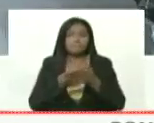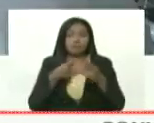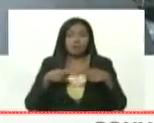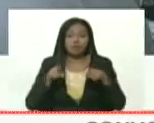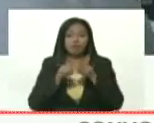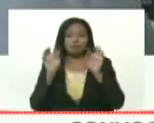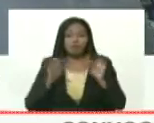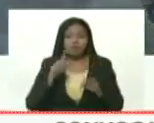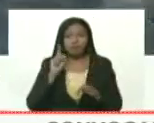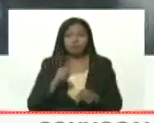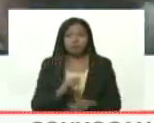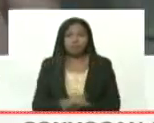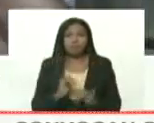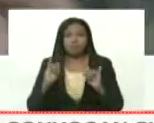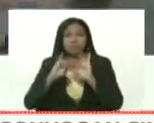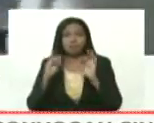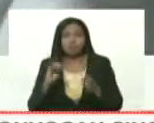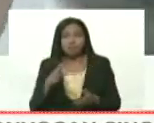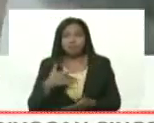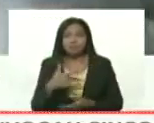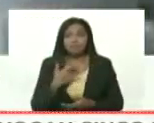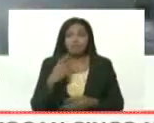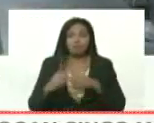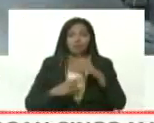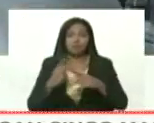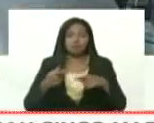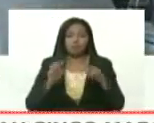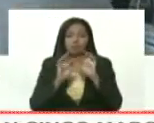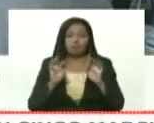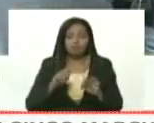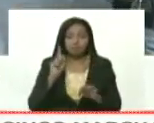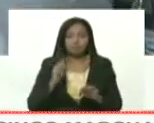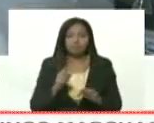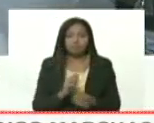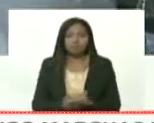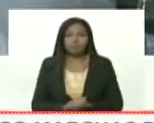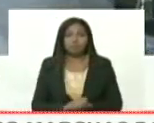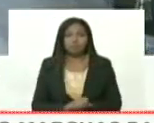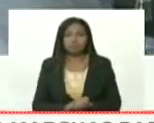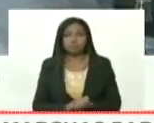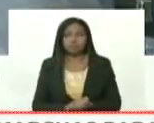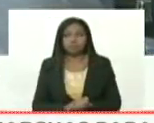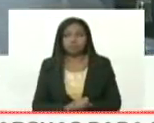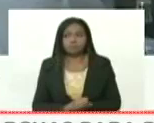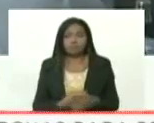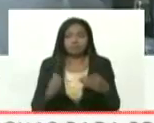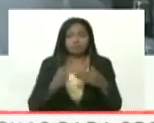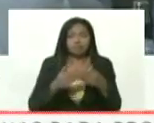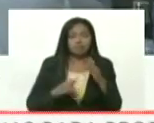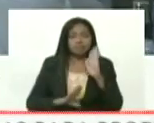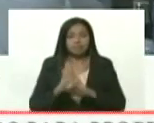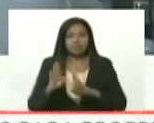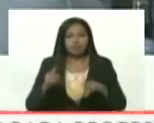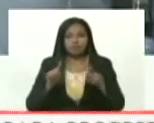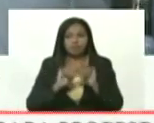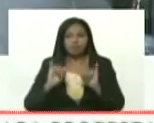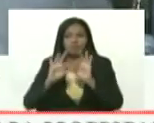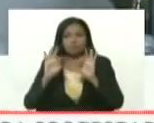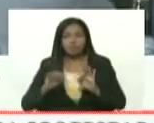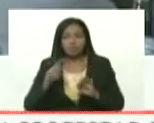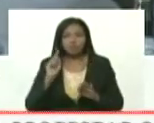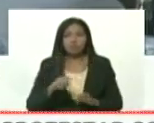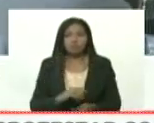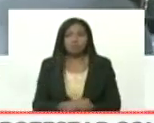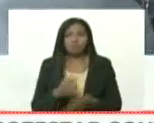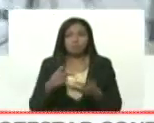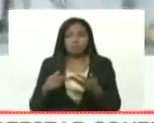monopolios en este sentido. Productos que cierran el desarrollo de